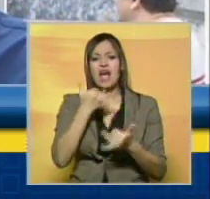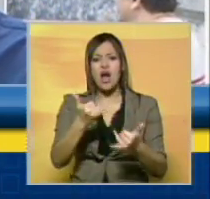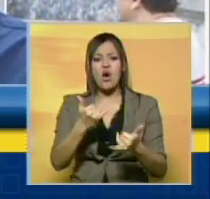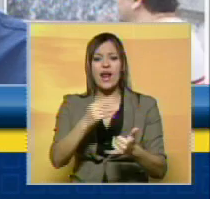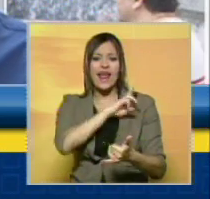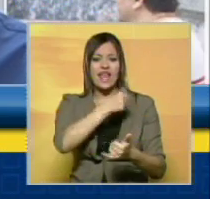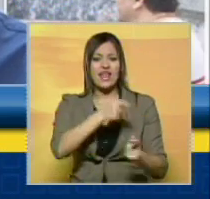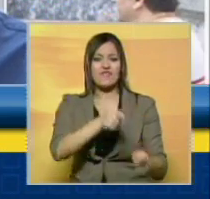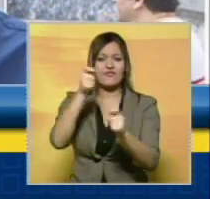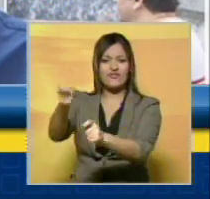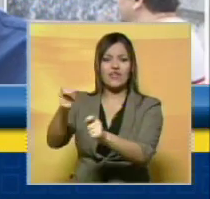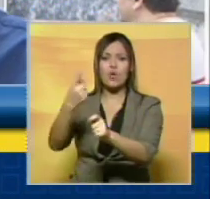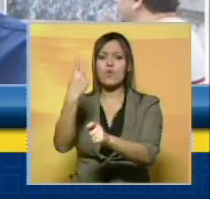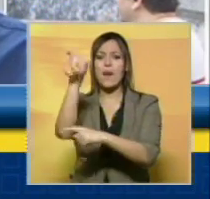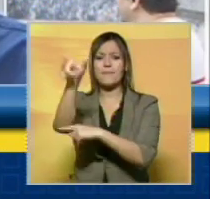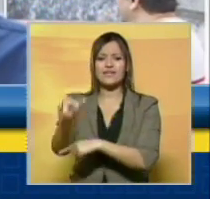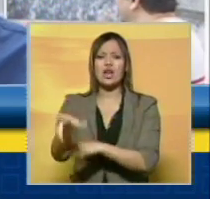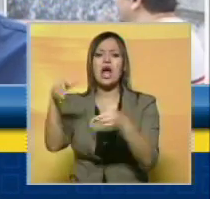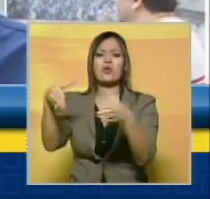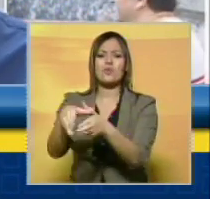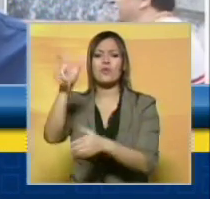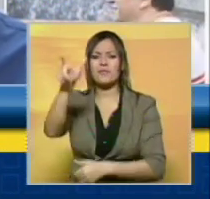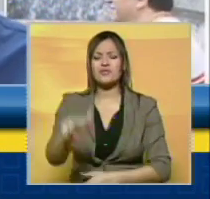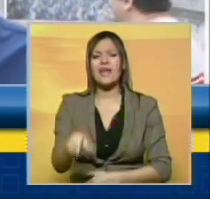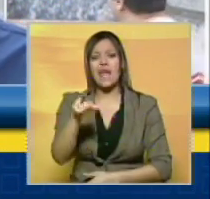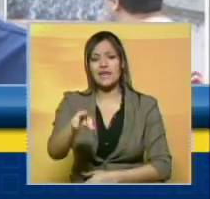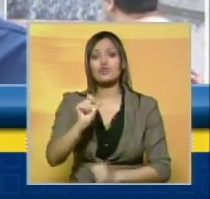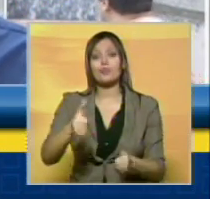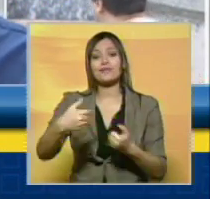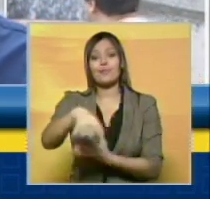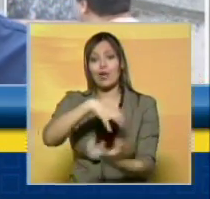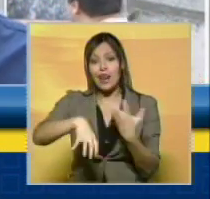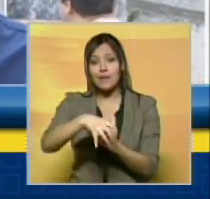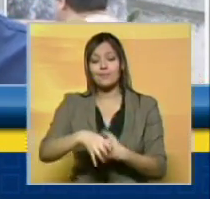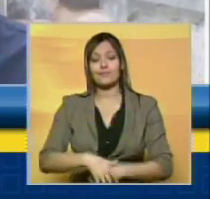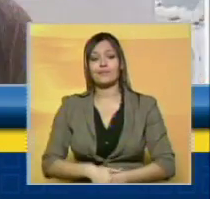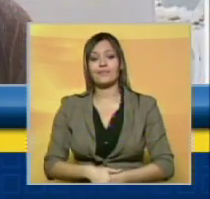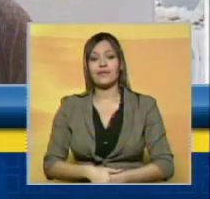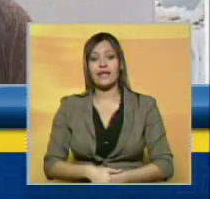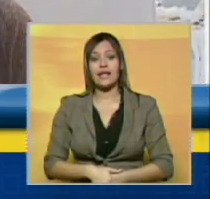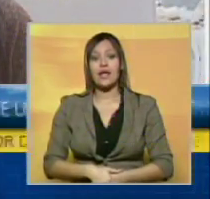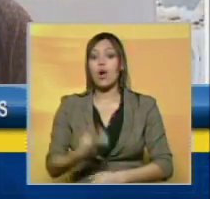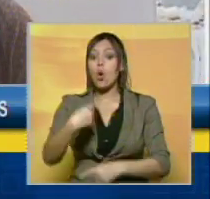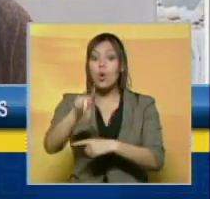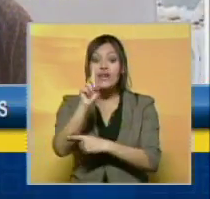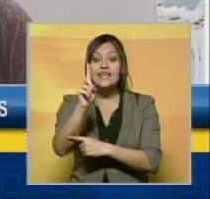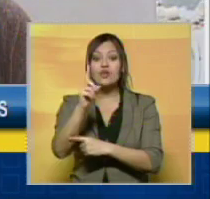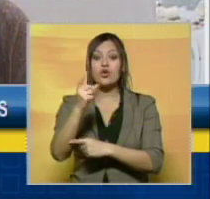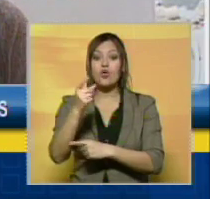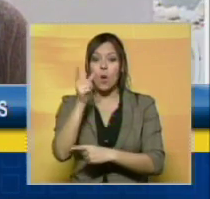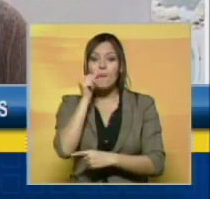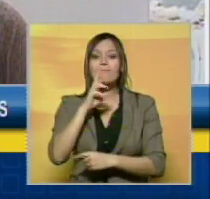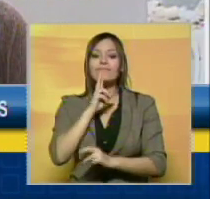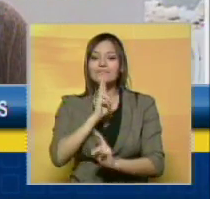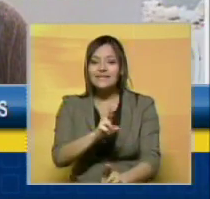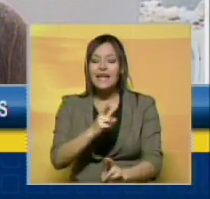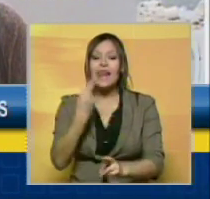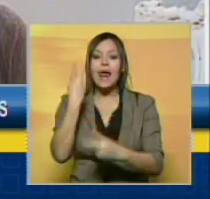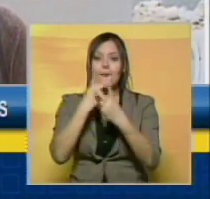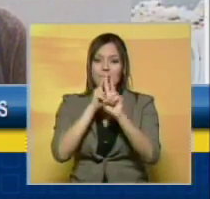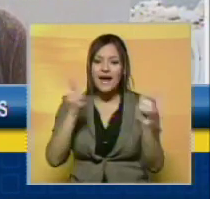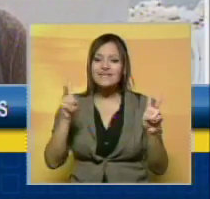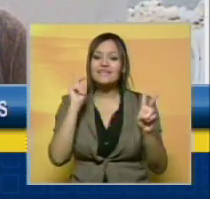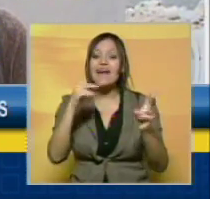de una sola persona o de un grupo de personas, eso genera violencia. Para Antonio Ledesma, la única manera de alcanzar la paz es